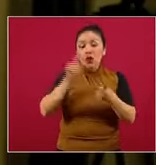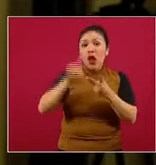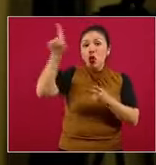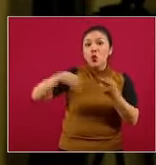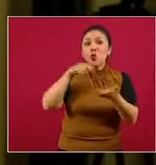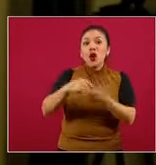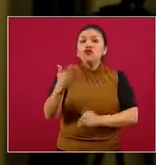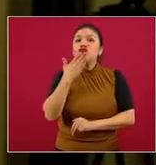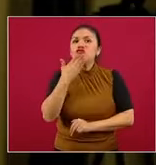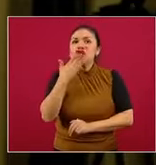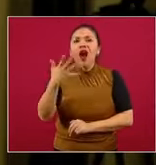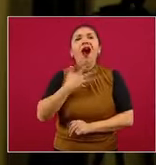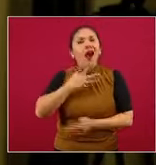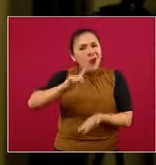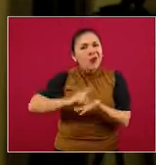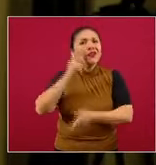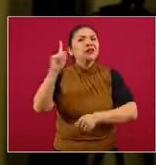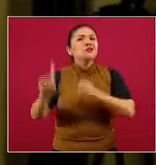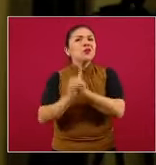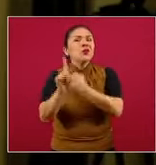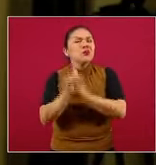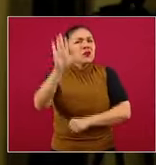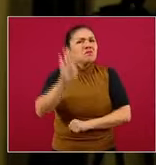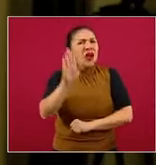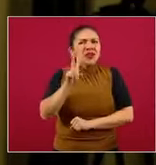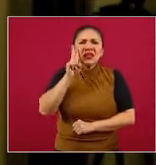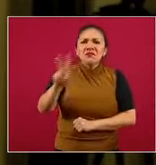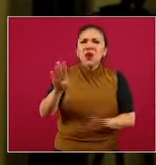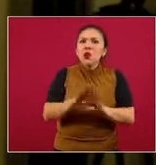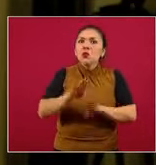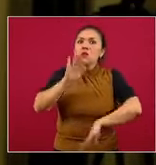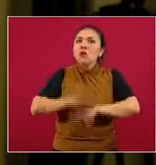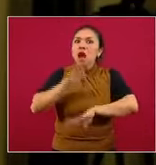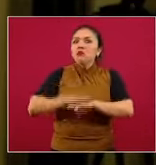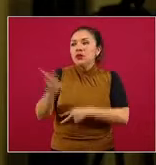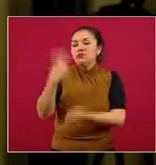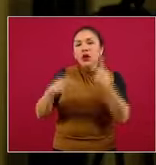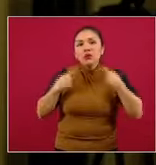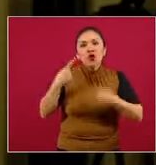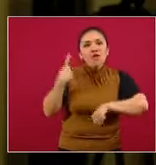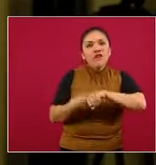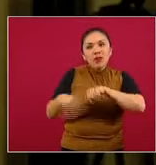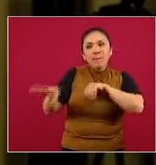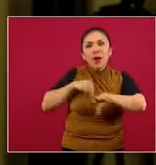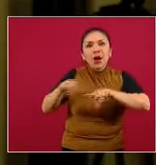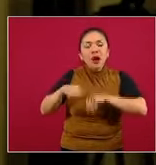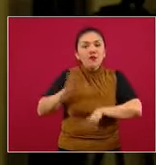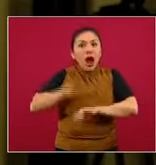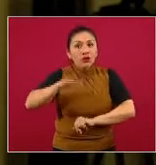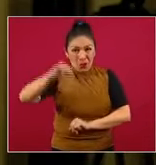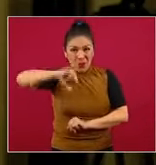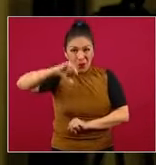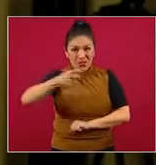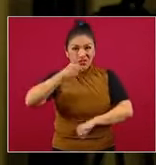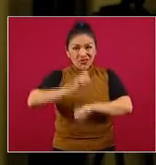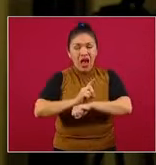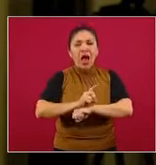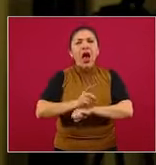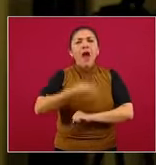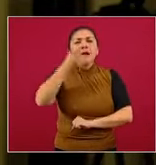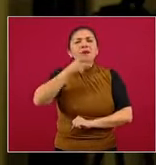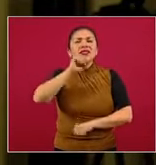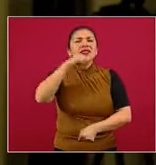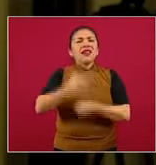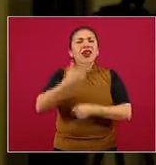tenemos problemas de vuelta. Pareciera ser que está subiendo el número de contagios. Incluso hoy decía el